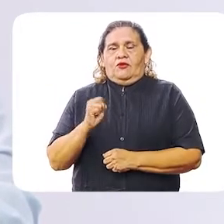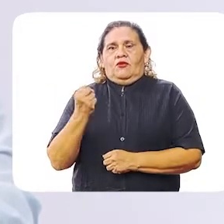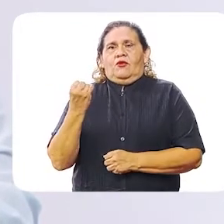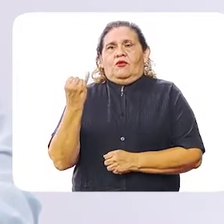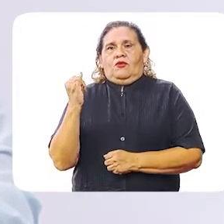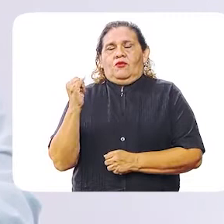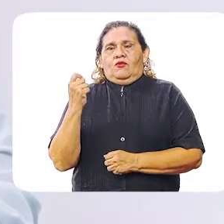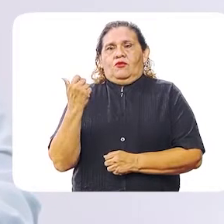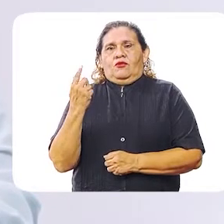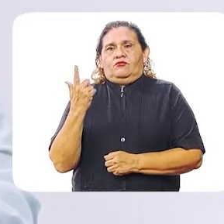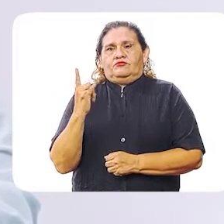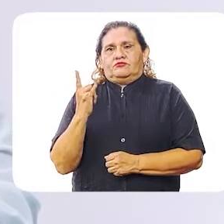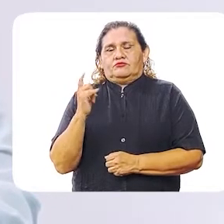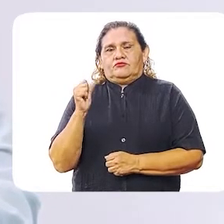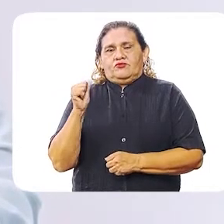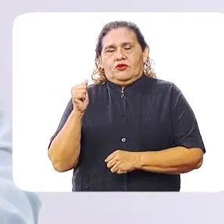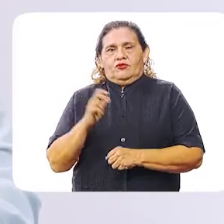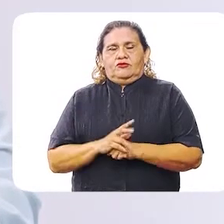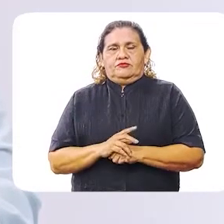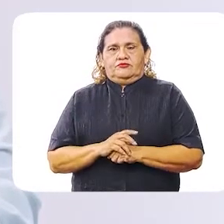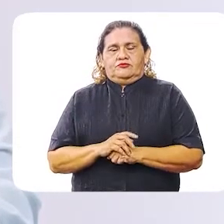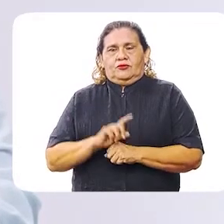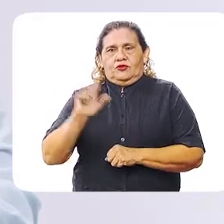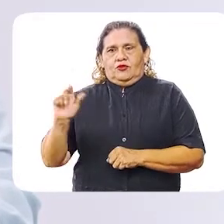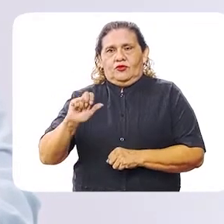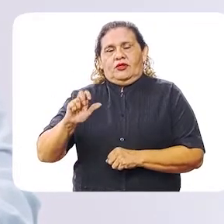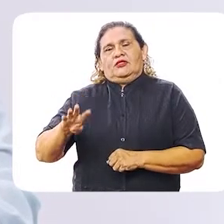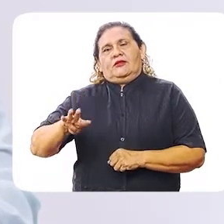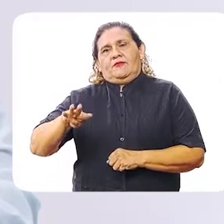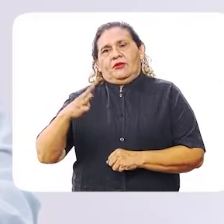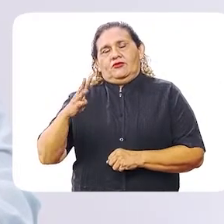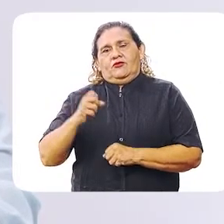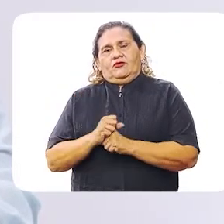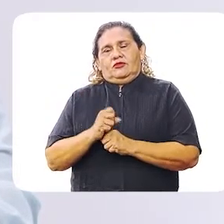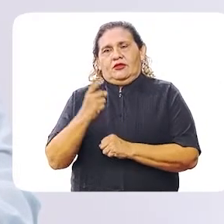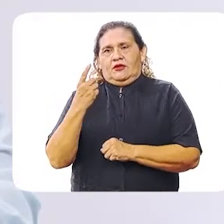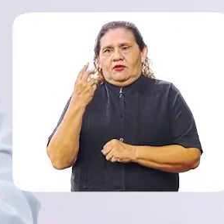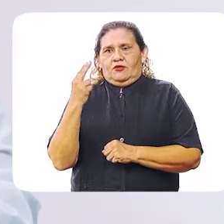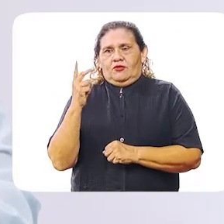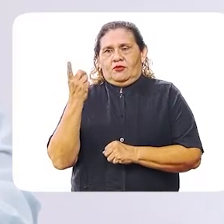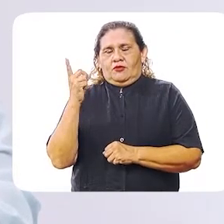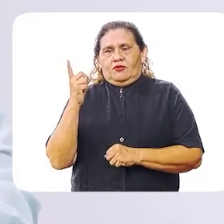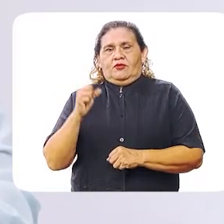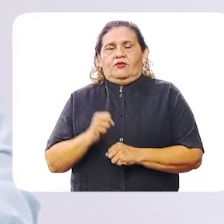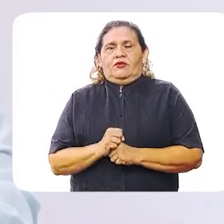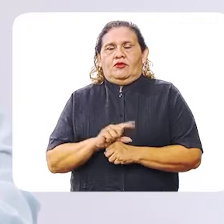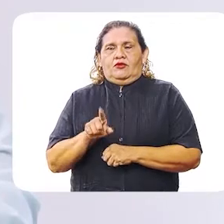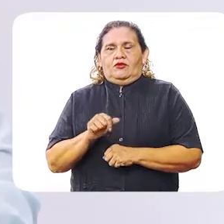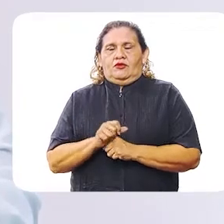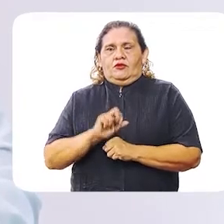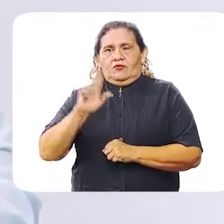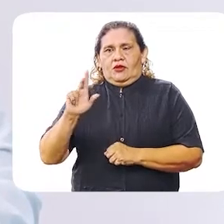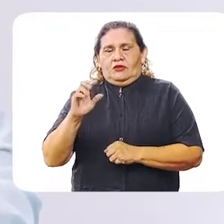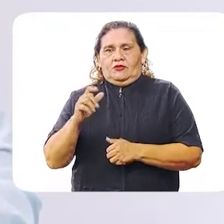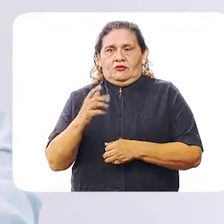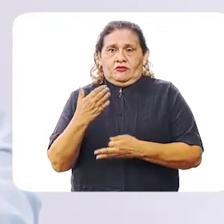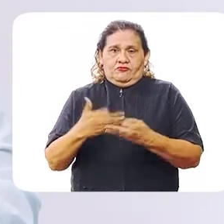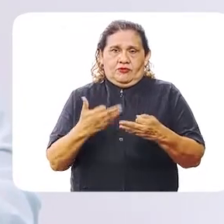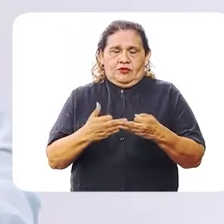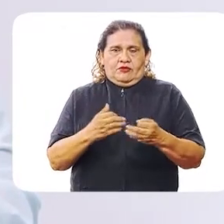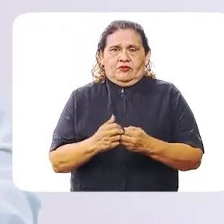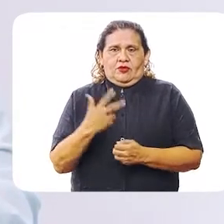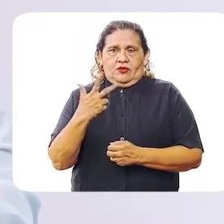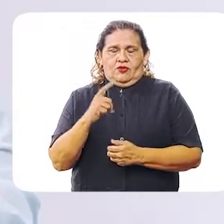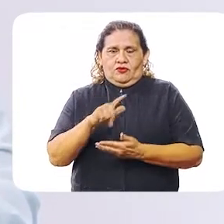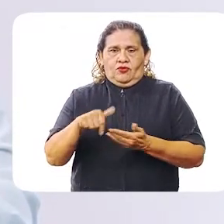domingo 13 a los de septiembre y octubre, lunes 14, noviembre y diciembre y martes 15 rezagados. Hay 8